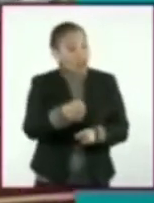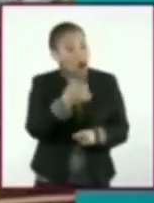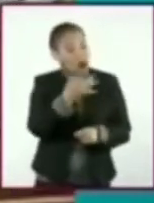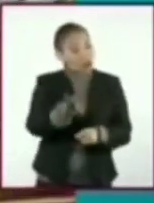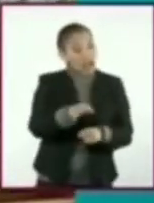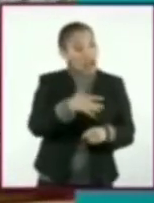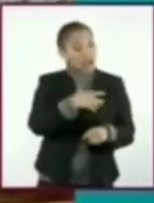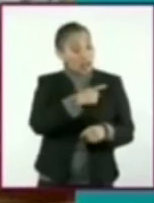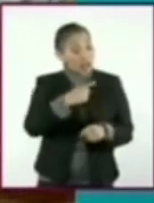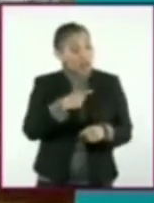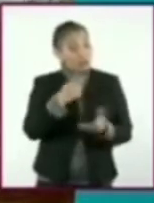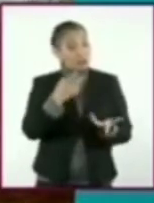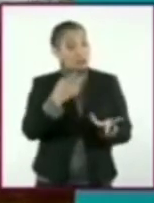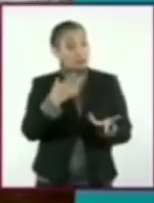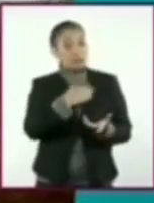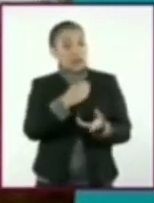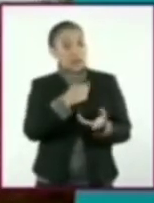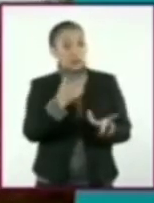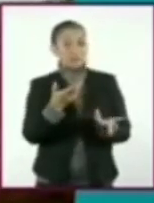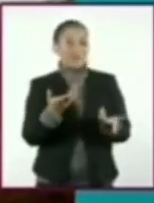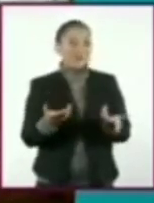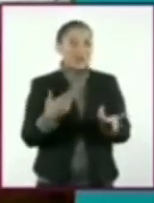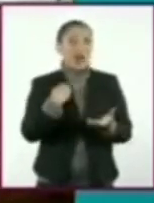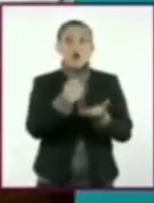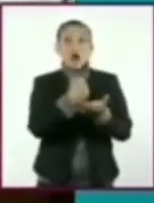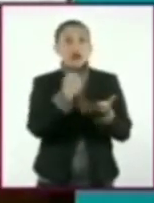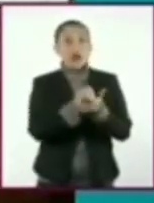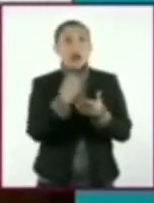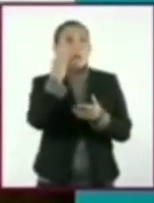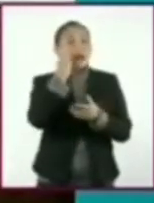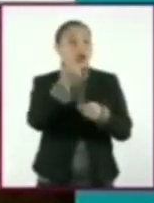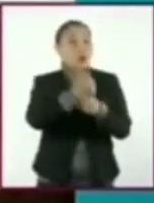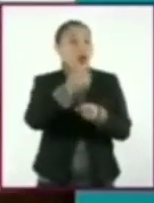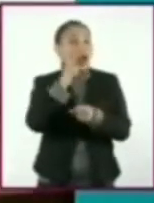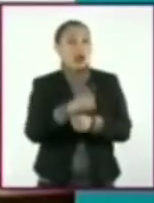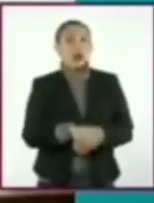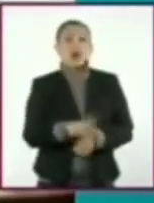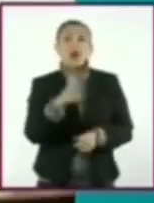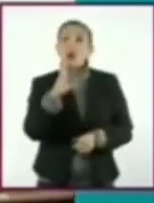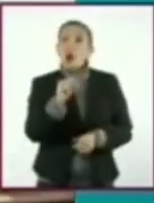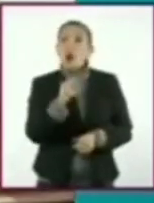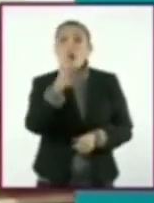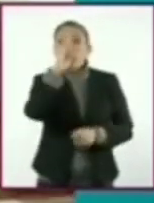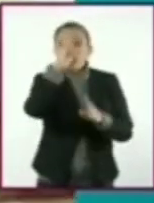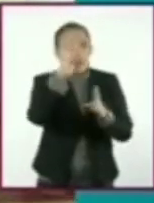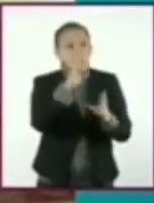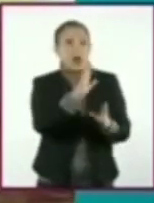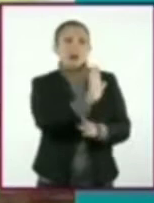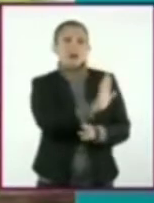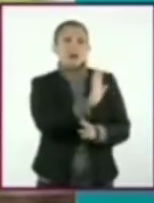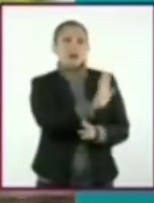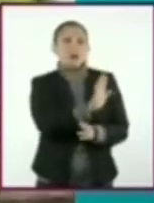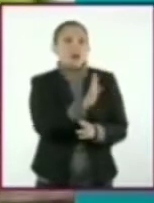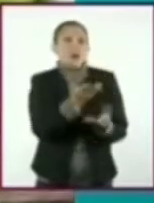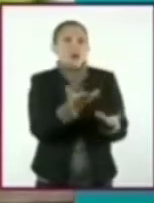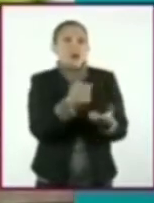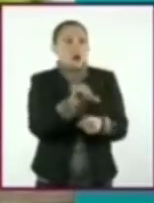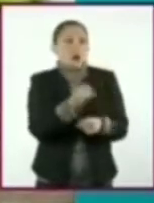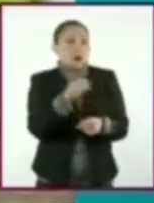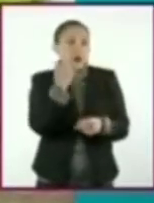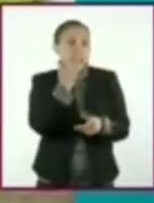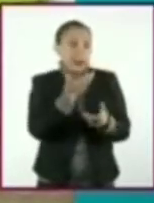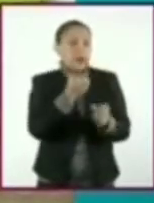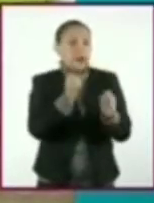grosera, no seas irrespetuosa, yo tengo dos hijas, entonces a fuerza dale beso a tu abuela porque es tu abuela. No, o sea, respetar mucho esa parte de hoy no